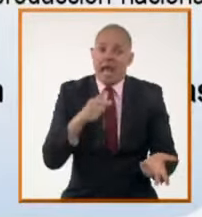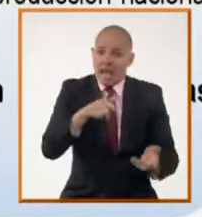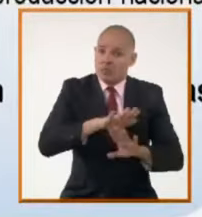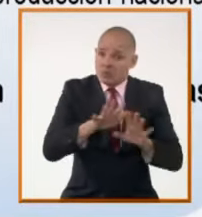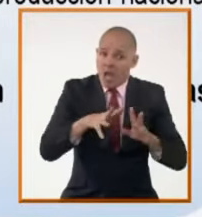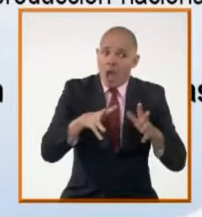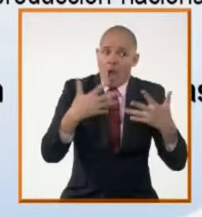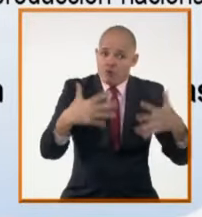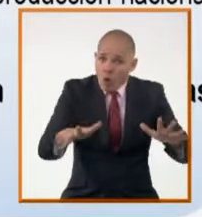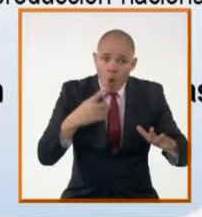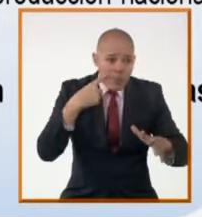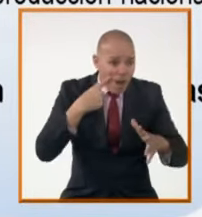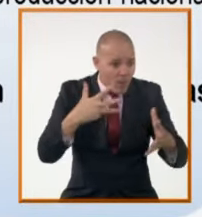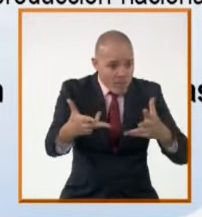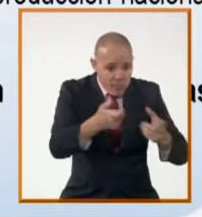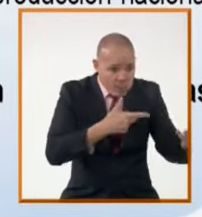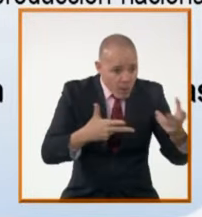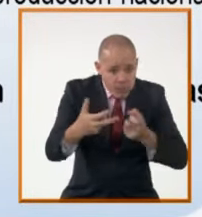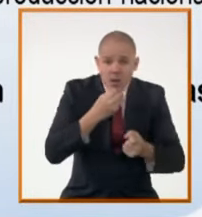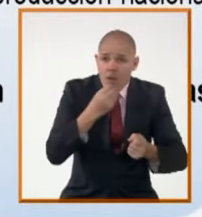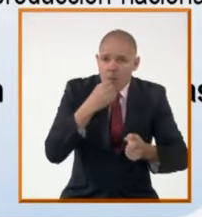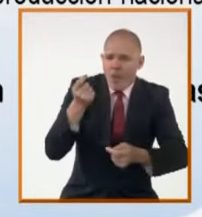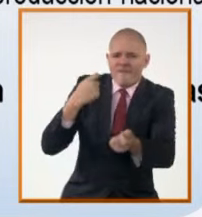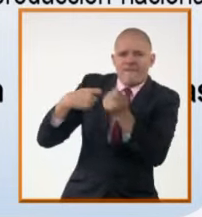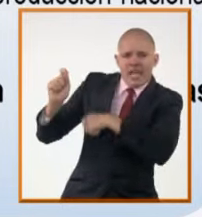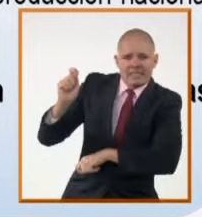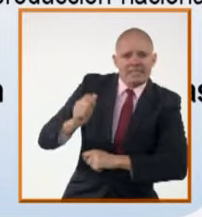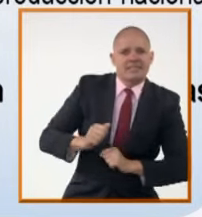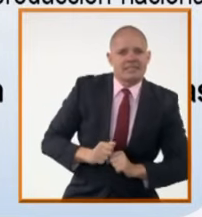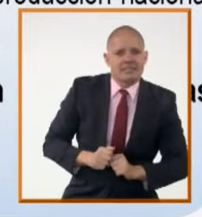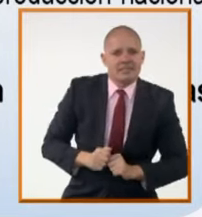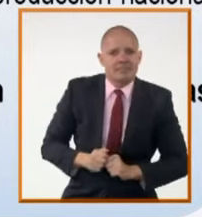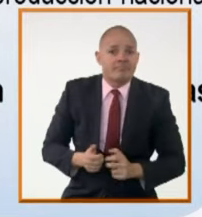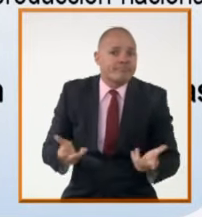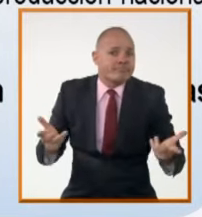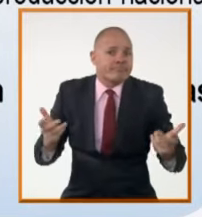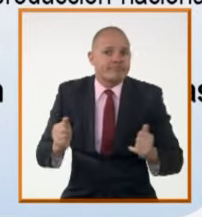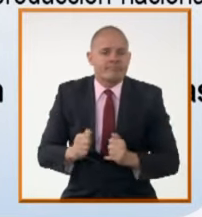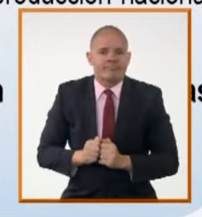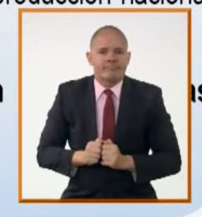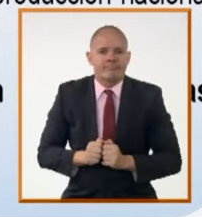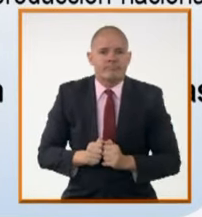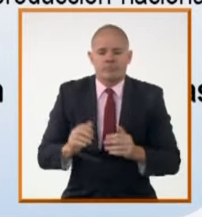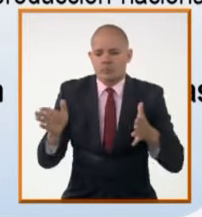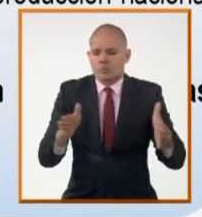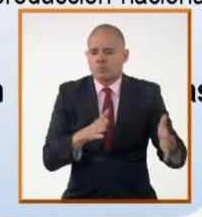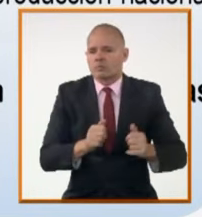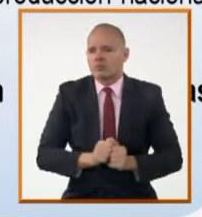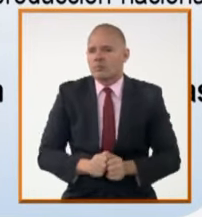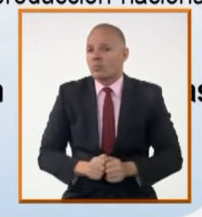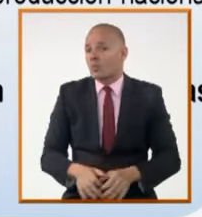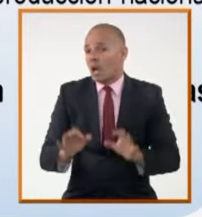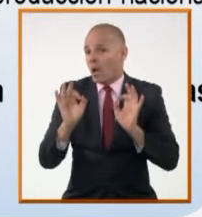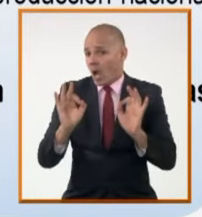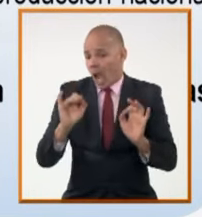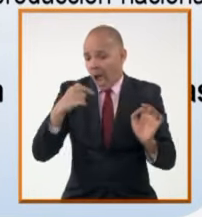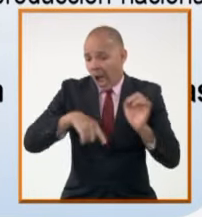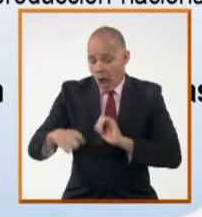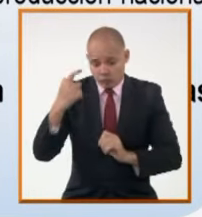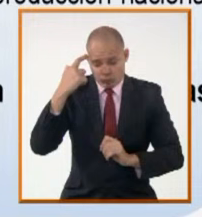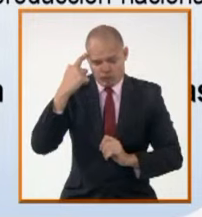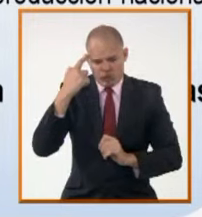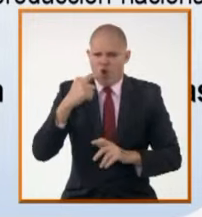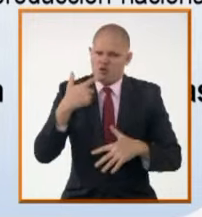las capacidades ociosas de la industria nacional con encadenamiento real que nos permita buscar quien